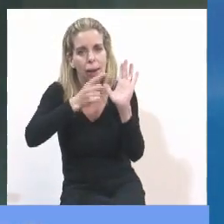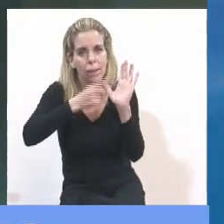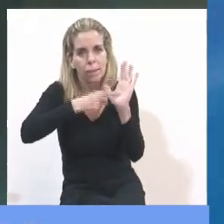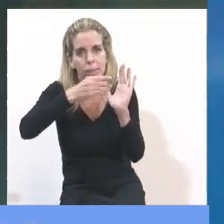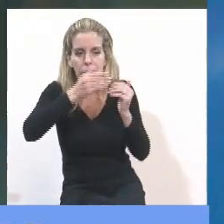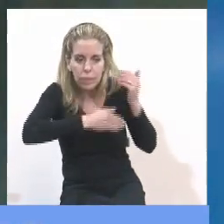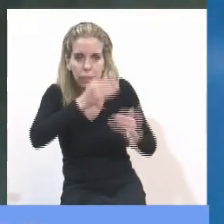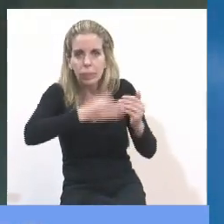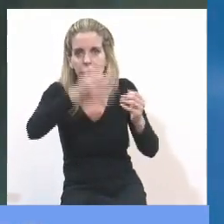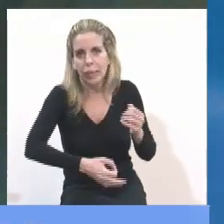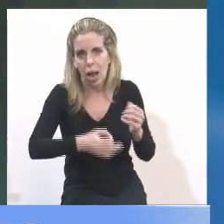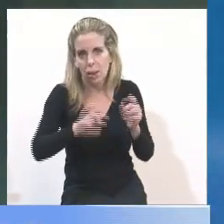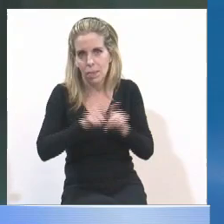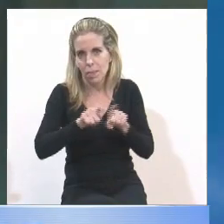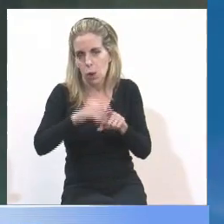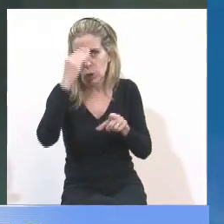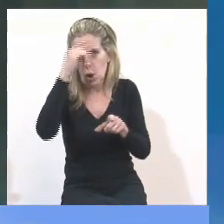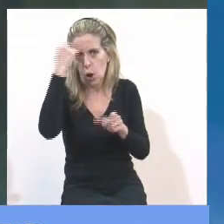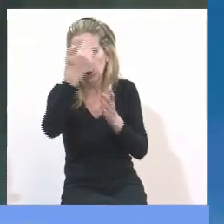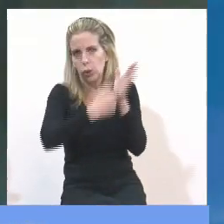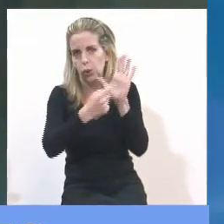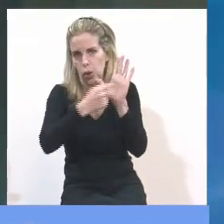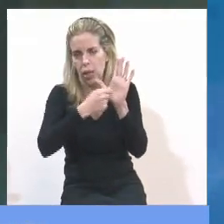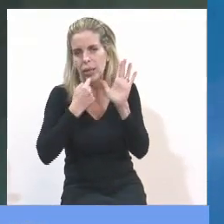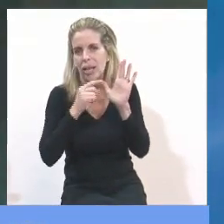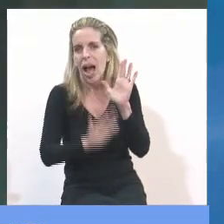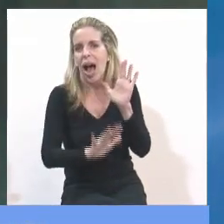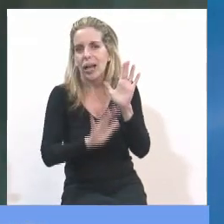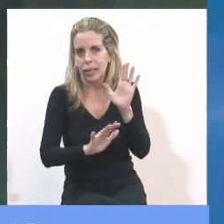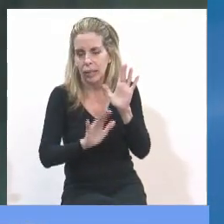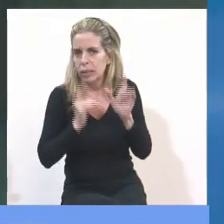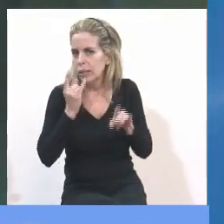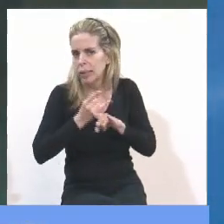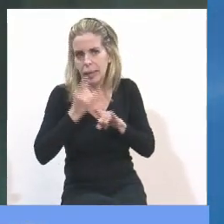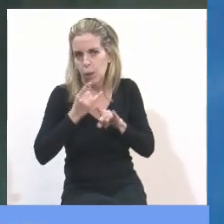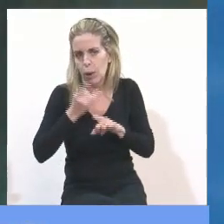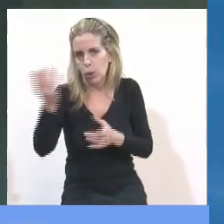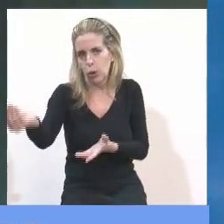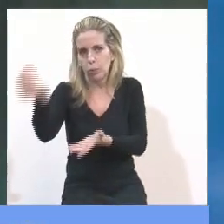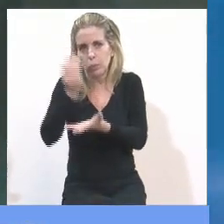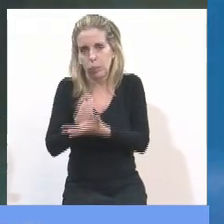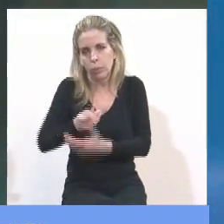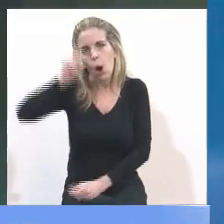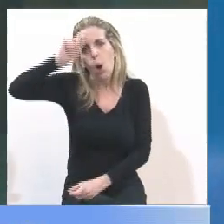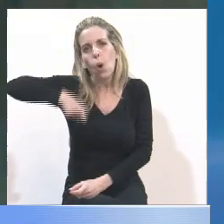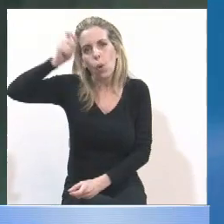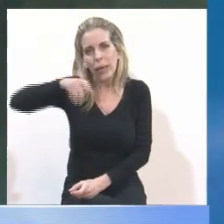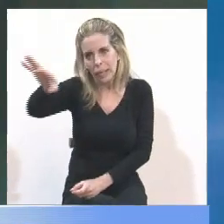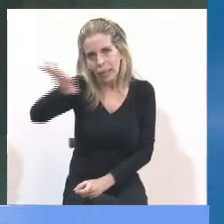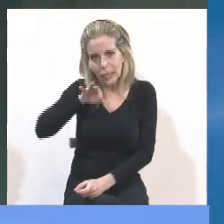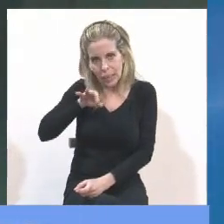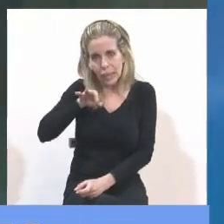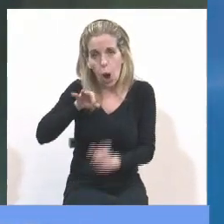procedimiento especial establecido por la Constitución Nacional, que establece que toda designación de los jueces, y de hecho